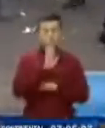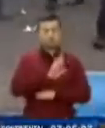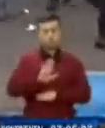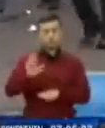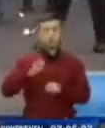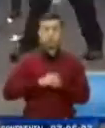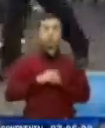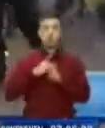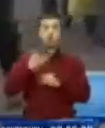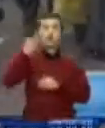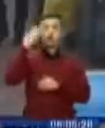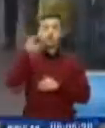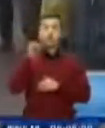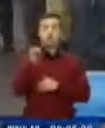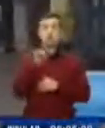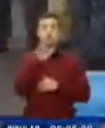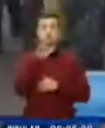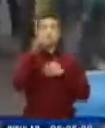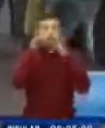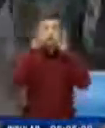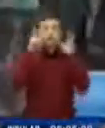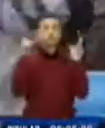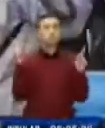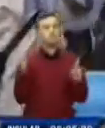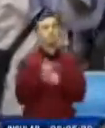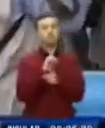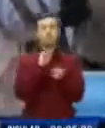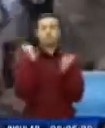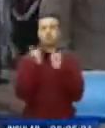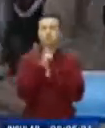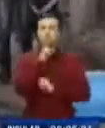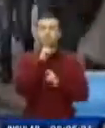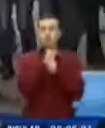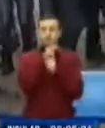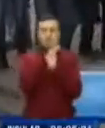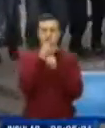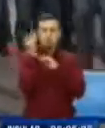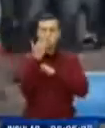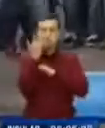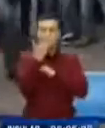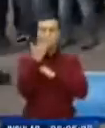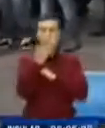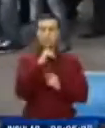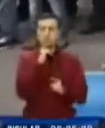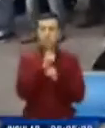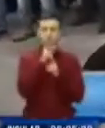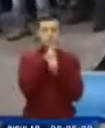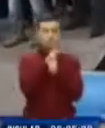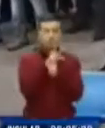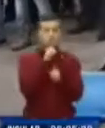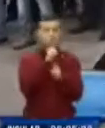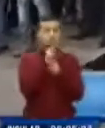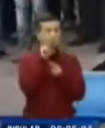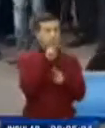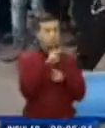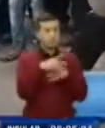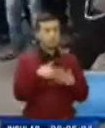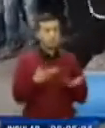Sin embargo, el pasado jueves 3 de diciembre la cosa cambió. Cámaras de televisión y de fotografía registraron imágenes como